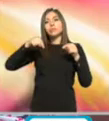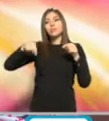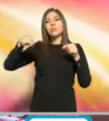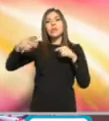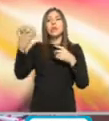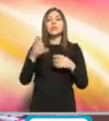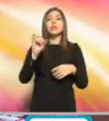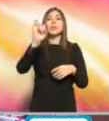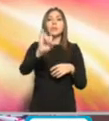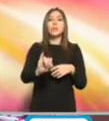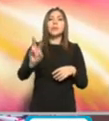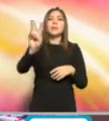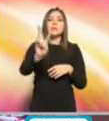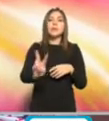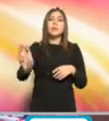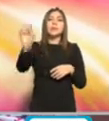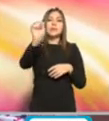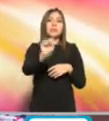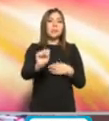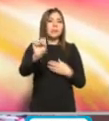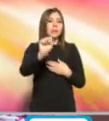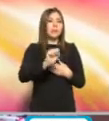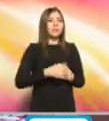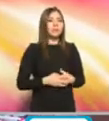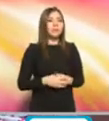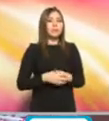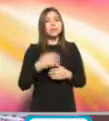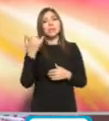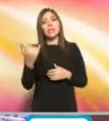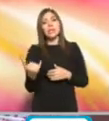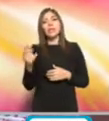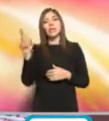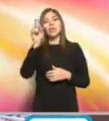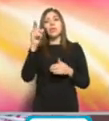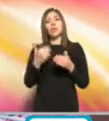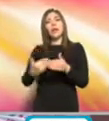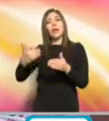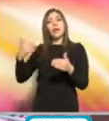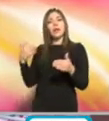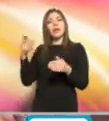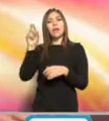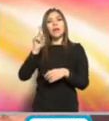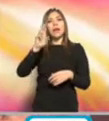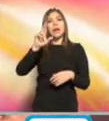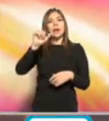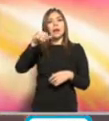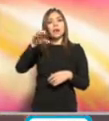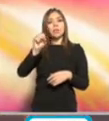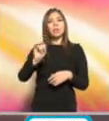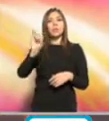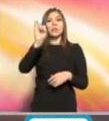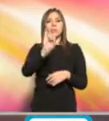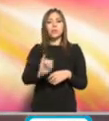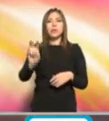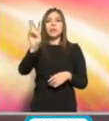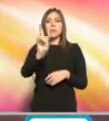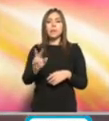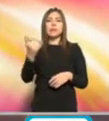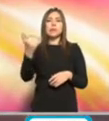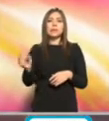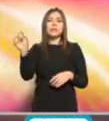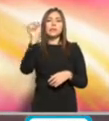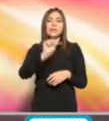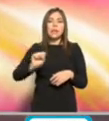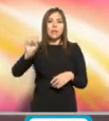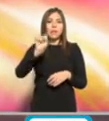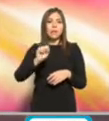jueves, viernes y sábado. Ah, Bueno, el domingo previo de Ramos, ajá. Claro. pero se hacía jueves, viernes y sábado, sábado de